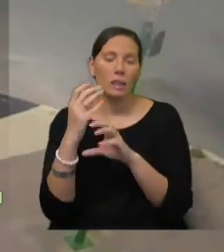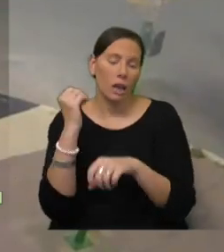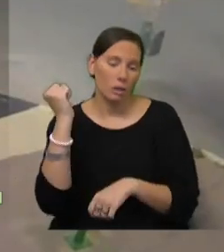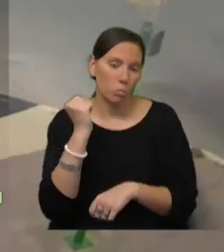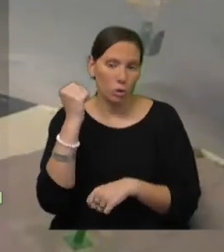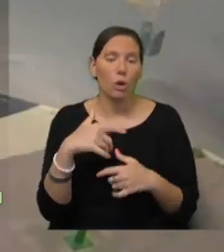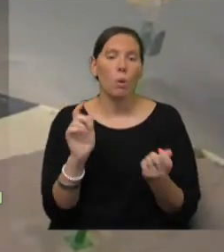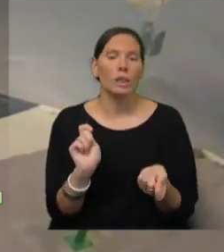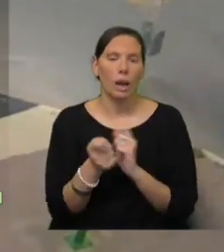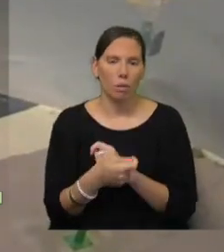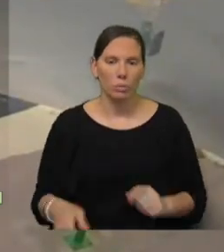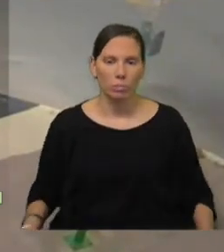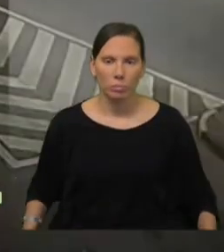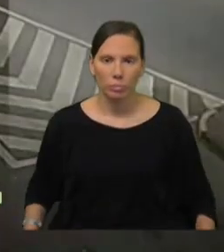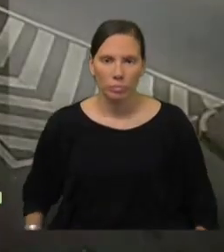la circulación